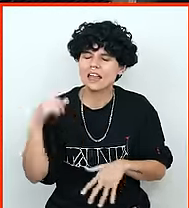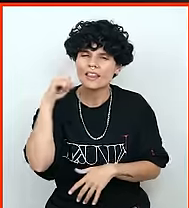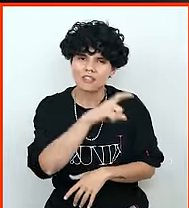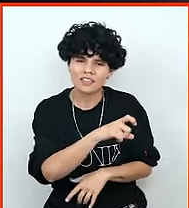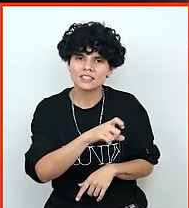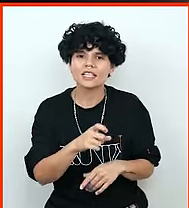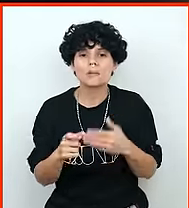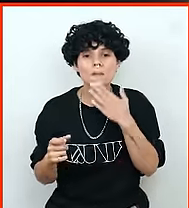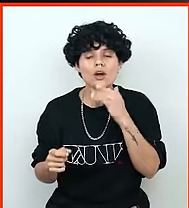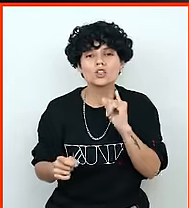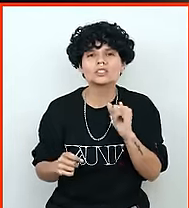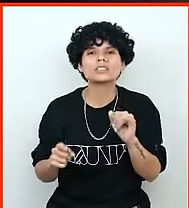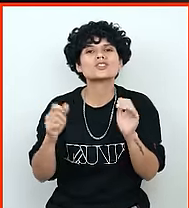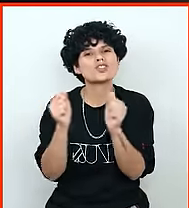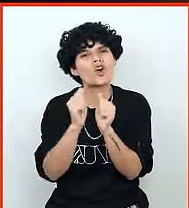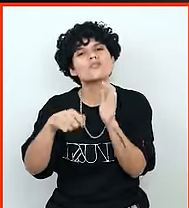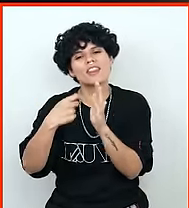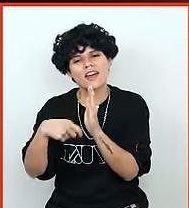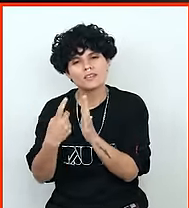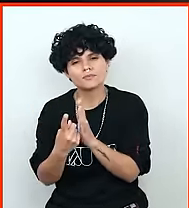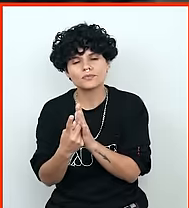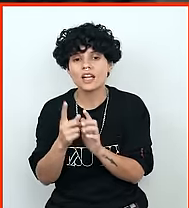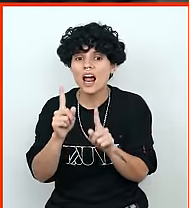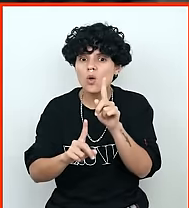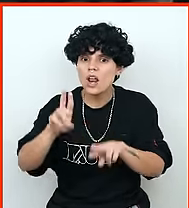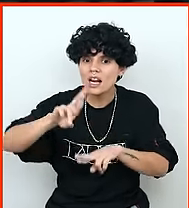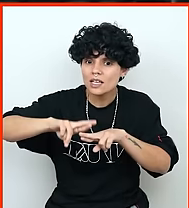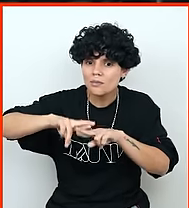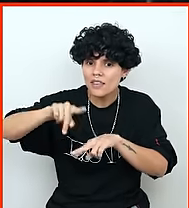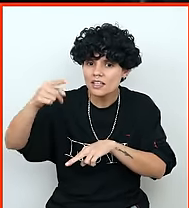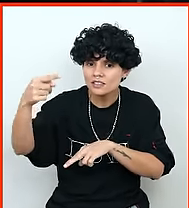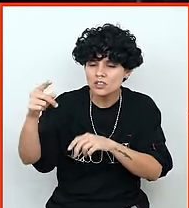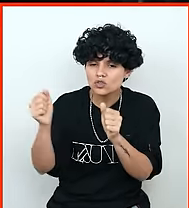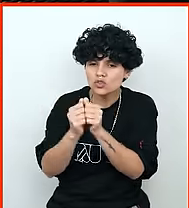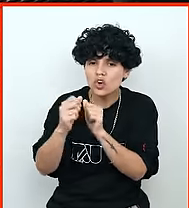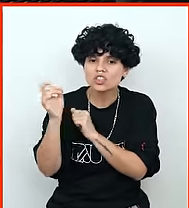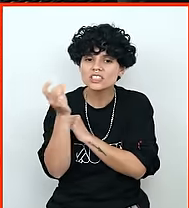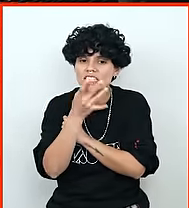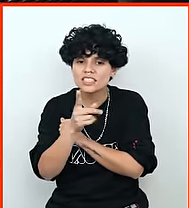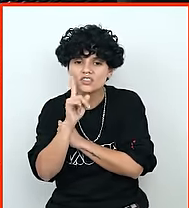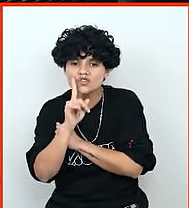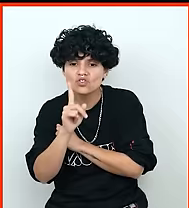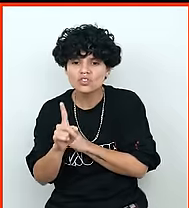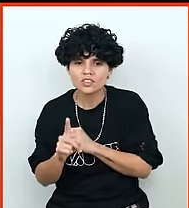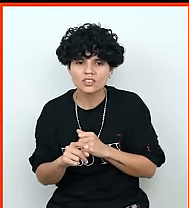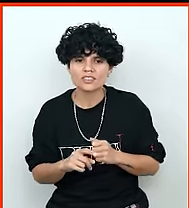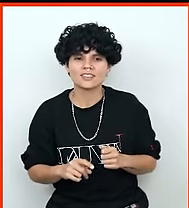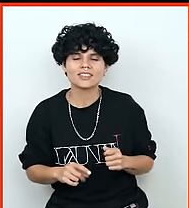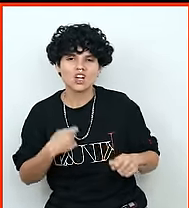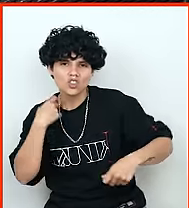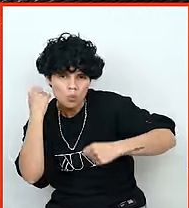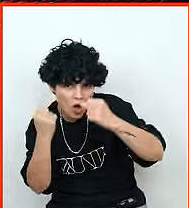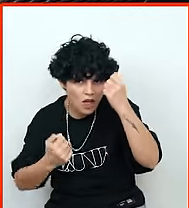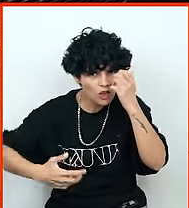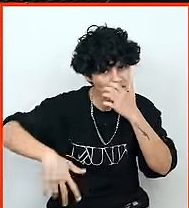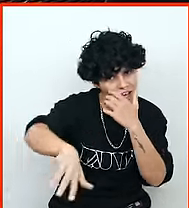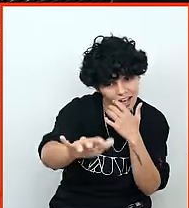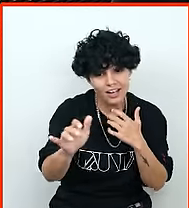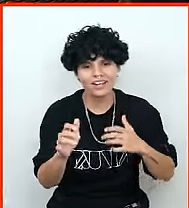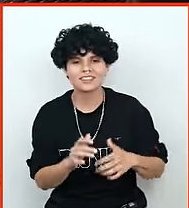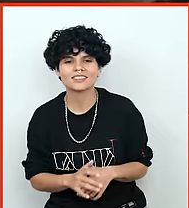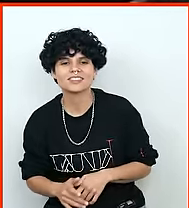era hacerles video para que fuesen más potente todavía. ¿Tenemos alguna rima de esa colaboración, no? Con el Chiste. Yo te puedo hacer el chiste.